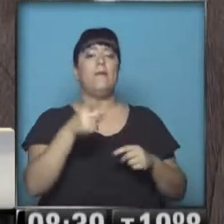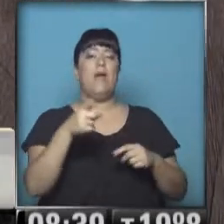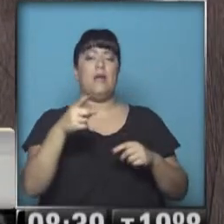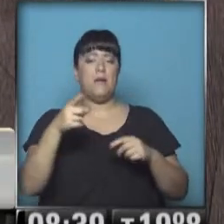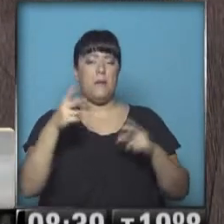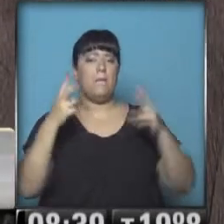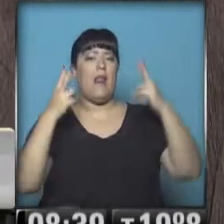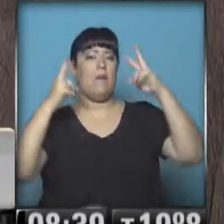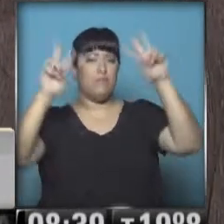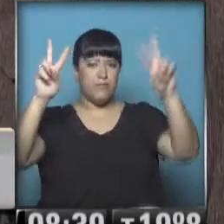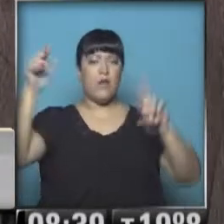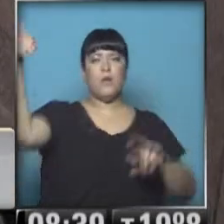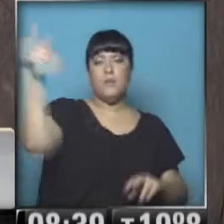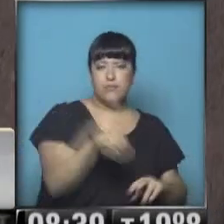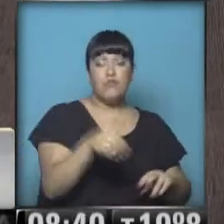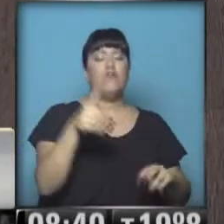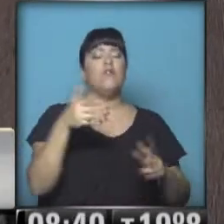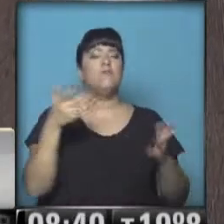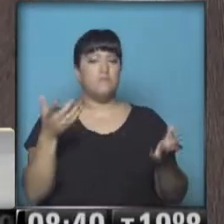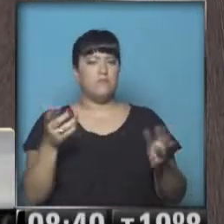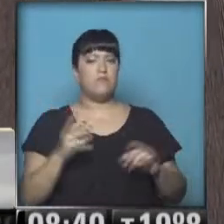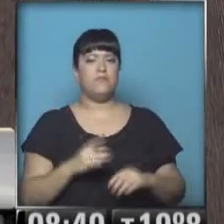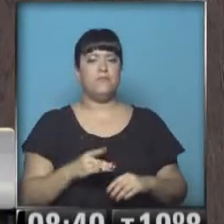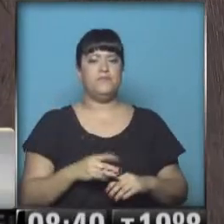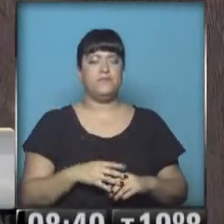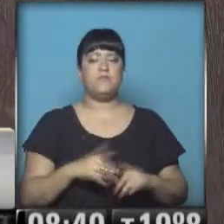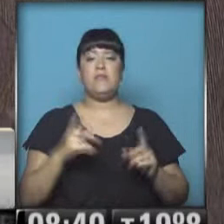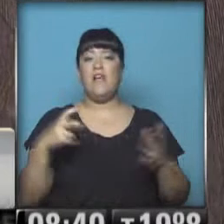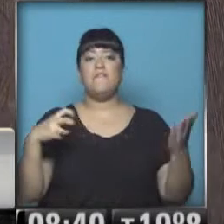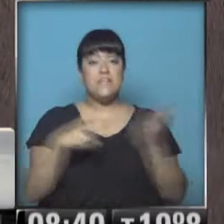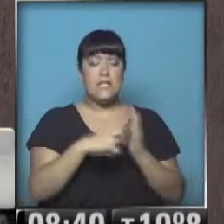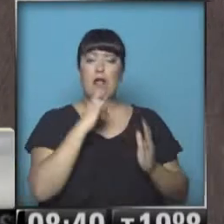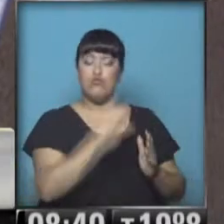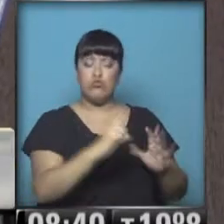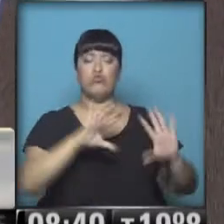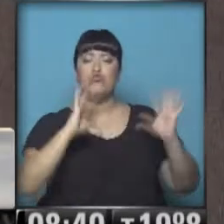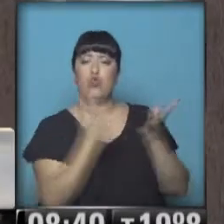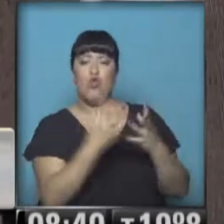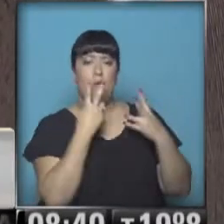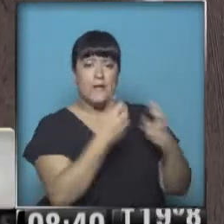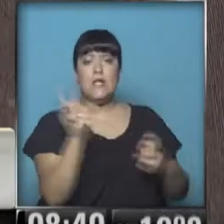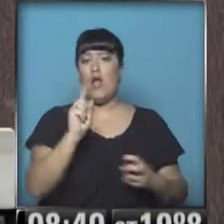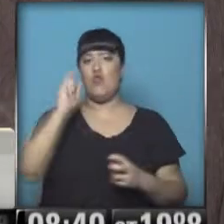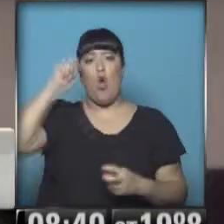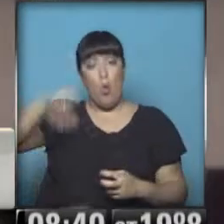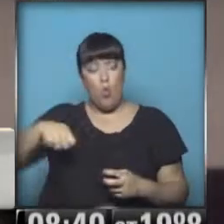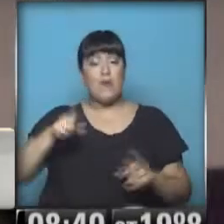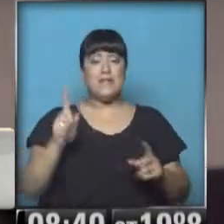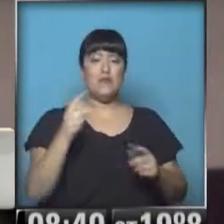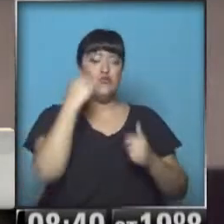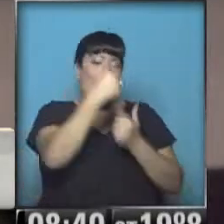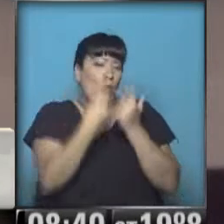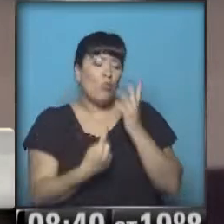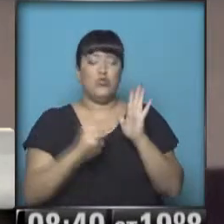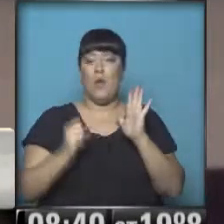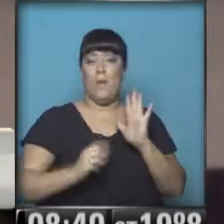para que se llegue a juicio en esa materia y que los fiscales sean los que investiguen y no los jueces como son hoy en día son algunos de los puntos principales